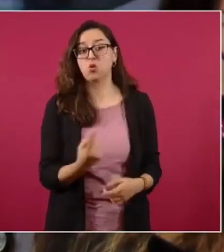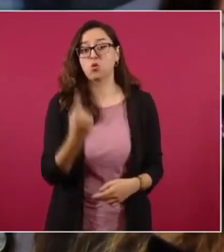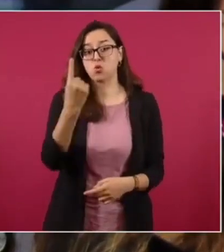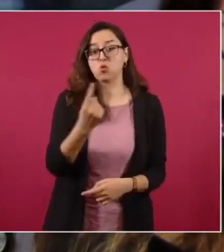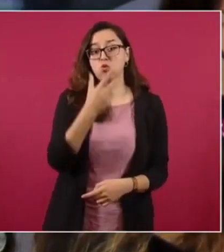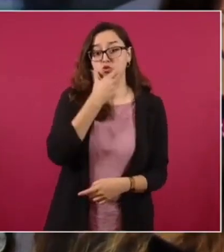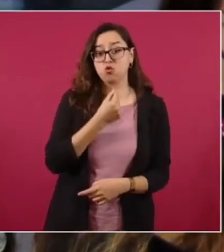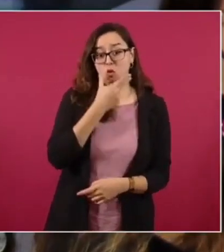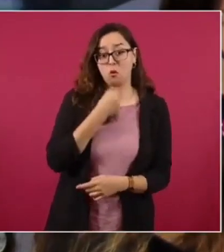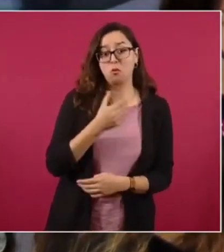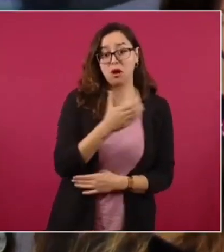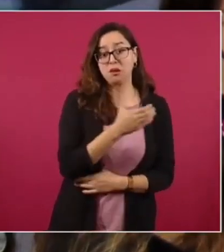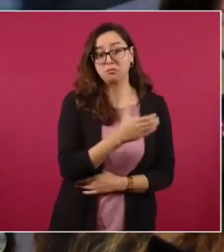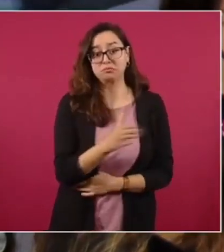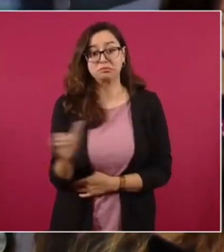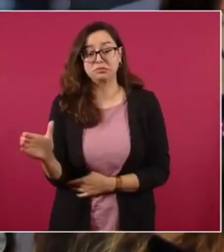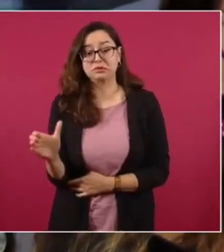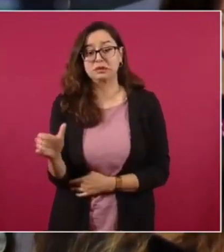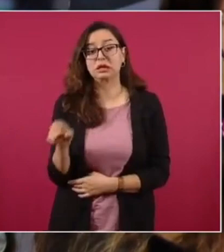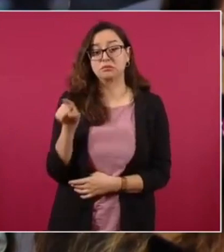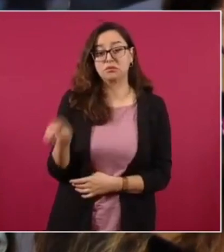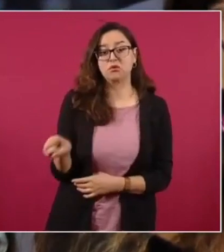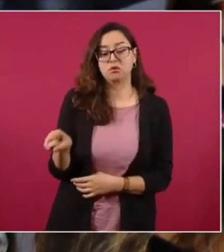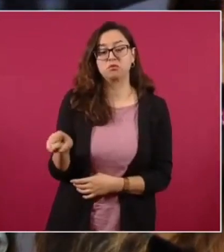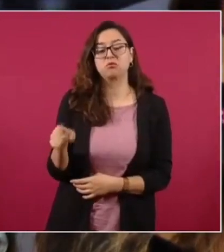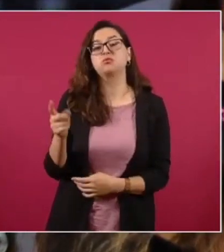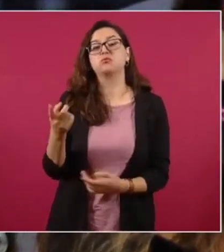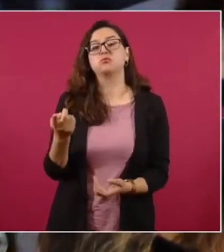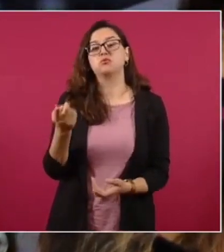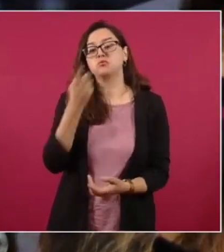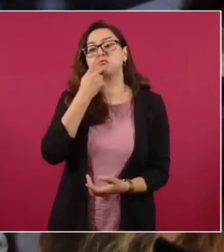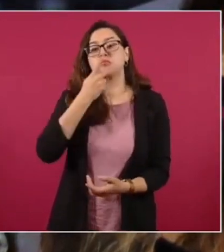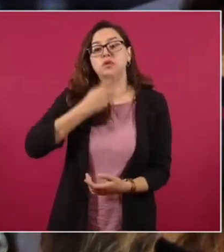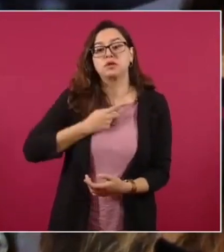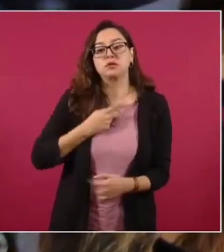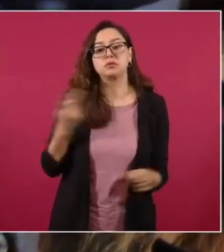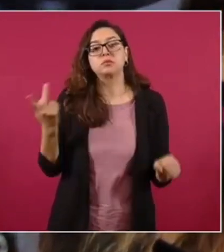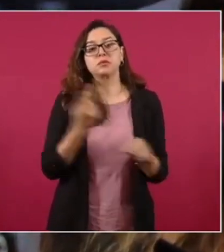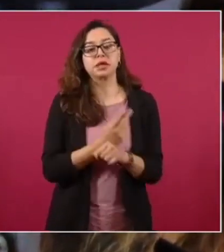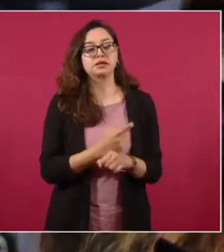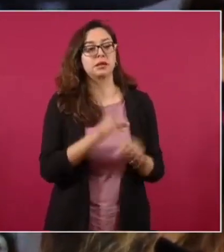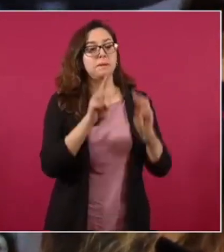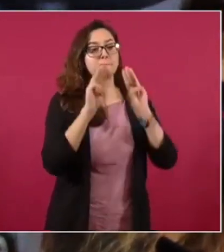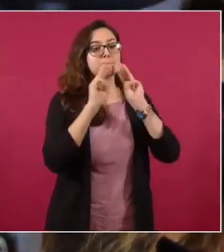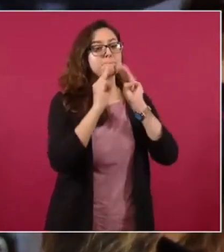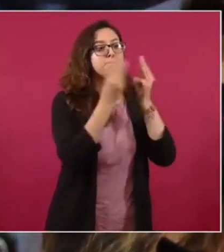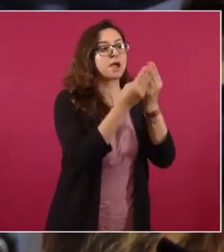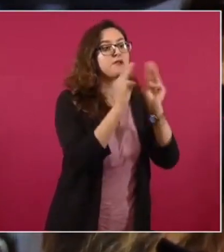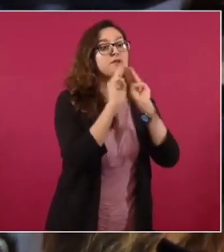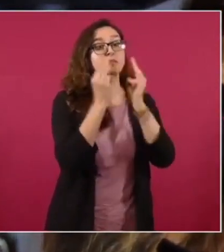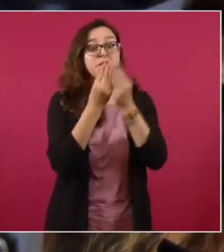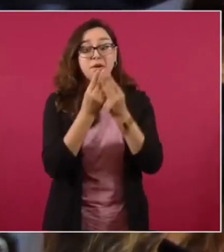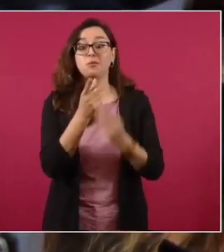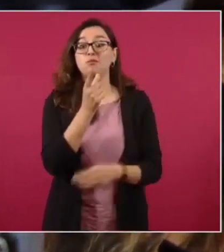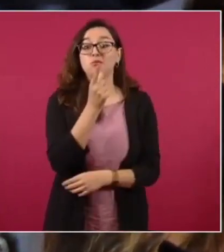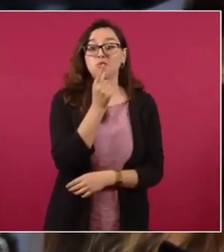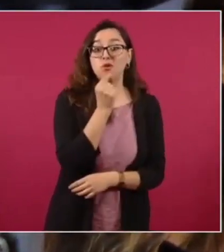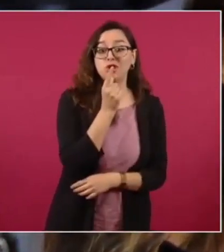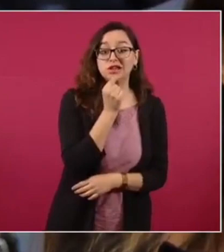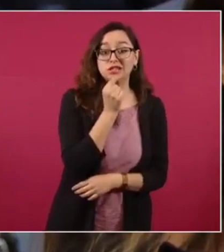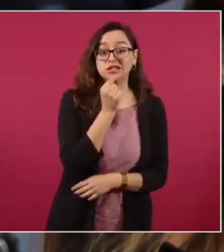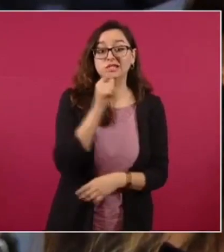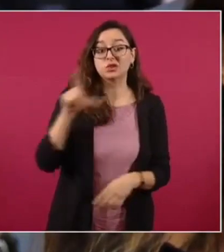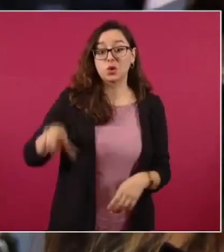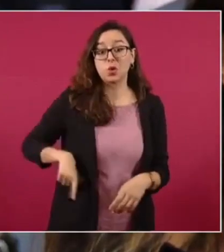campesino de Michoacán me dijo que las organizaciones criminales, la policía y el